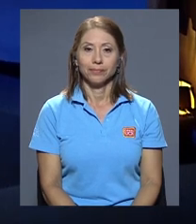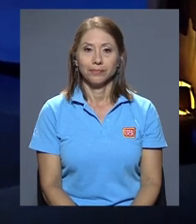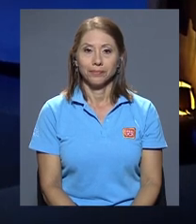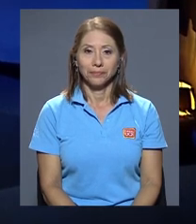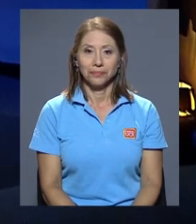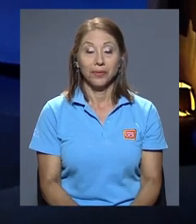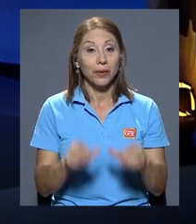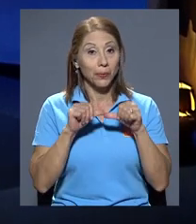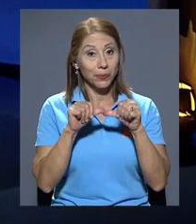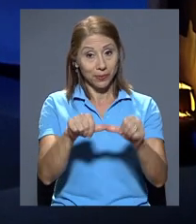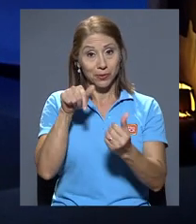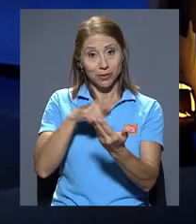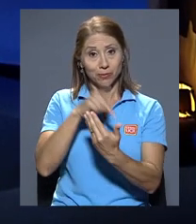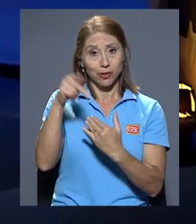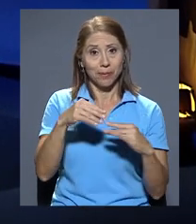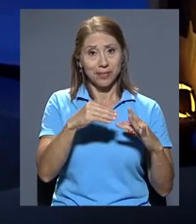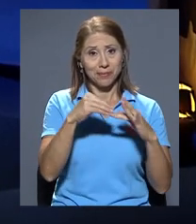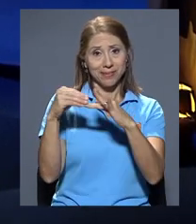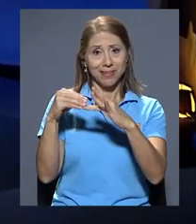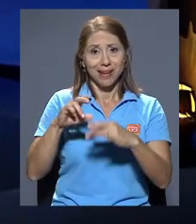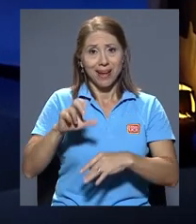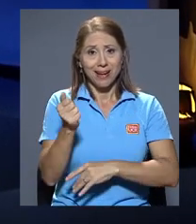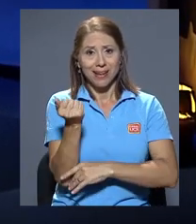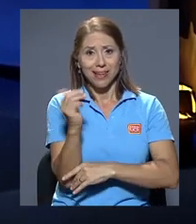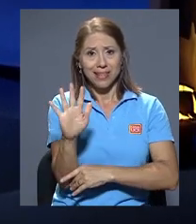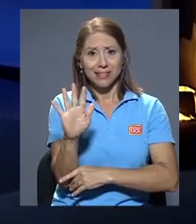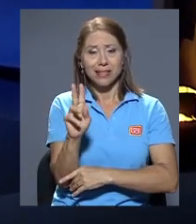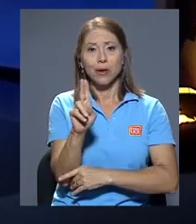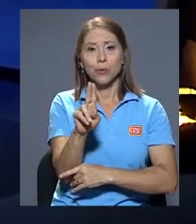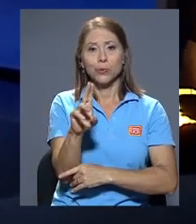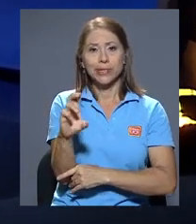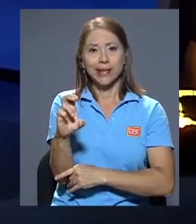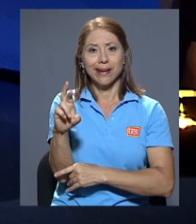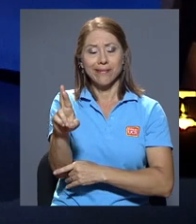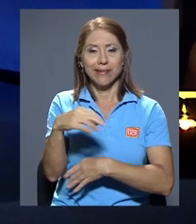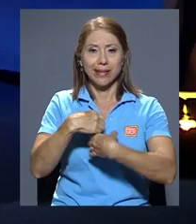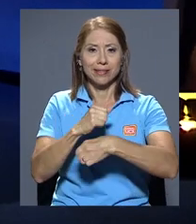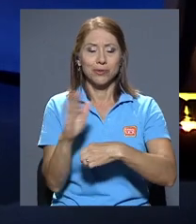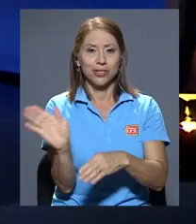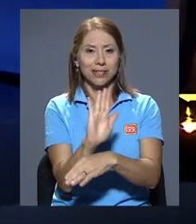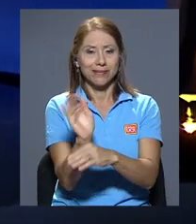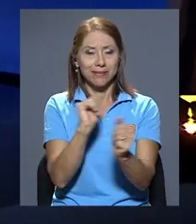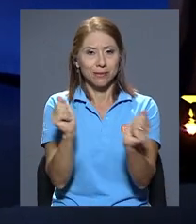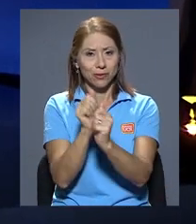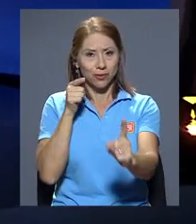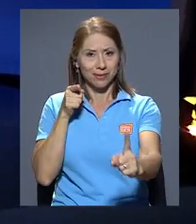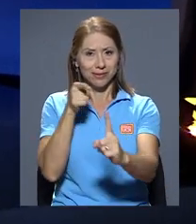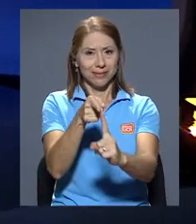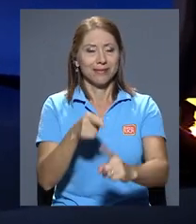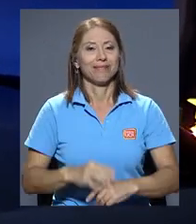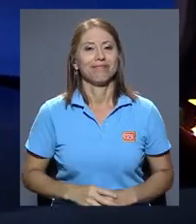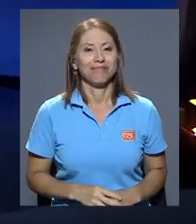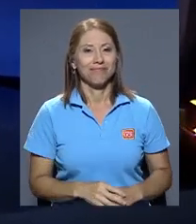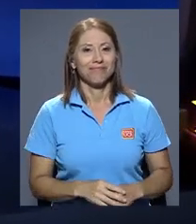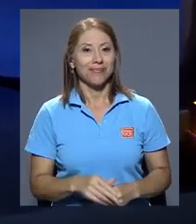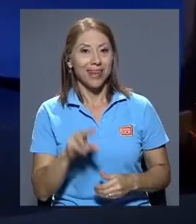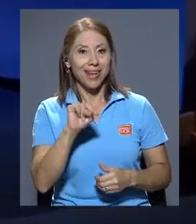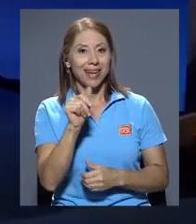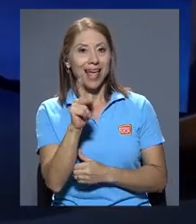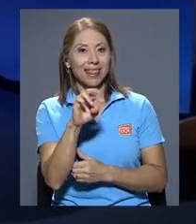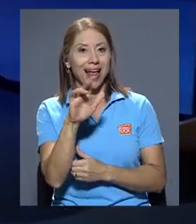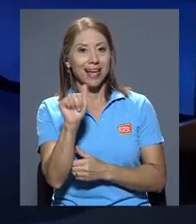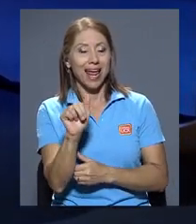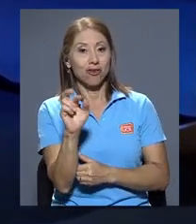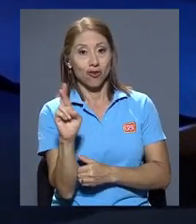Continuamos en este programa especial de Canal 15 UCR, en donde hacemos televisión con sentido. Natalia Rodríguez, directora ejecutiva